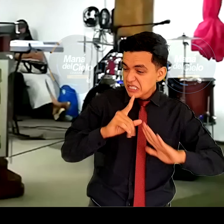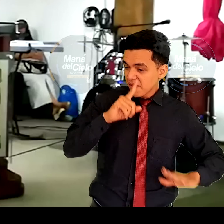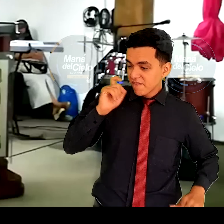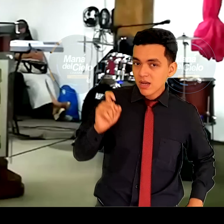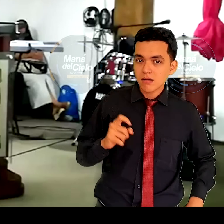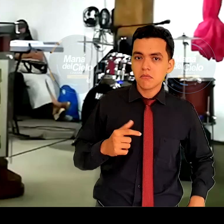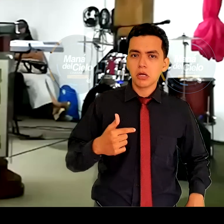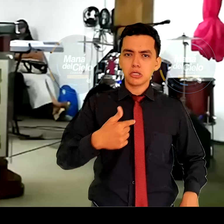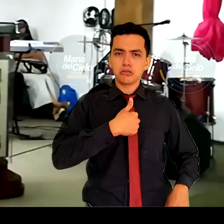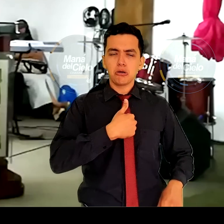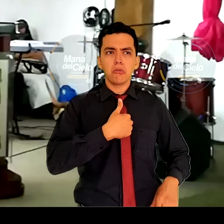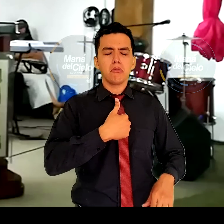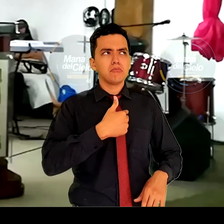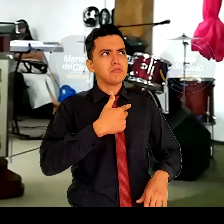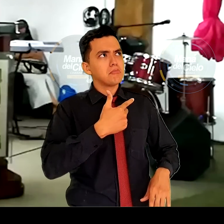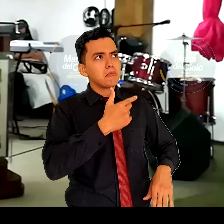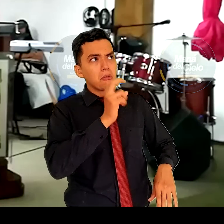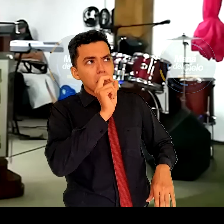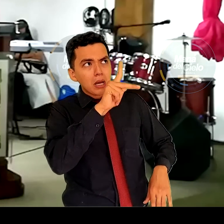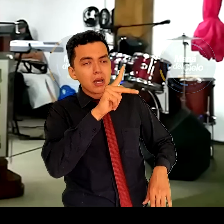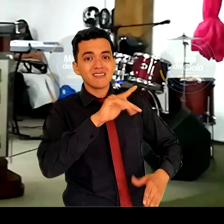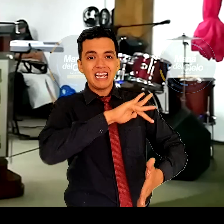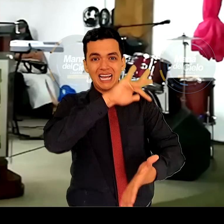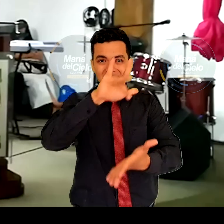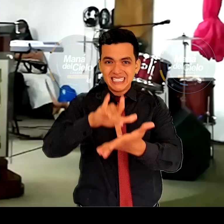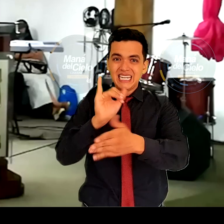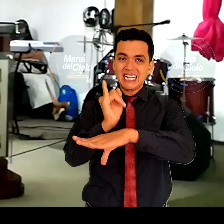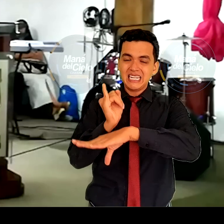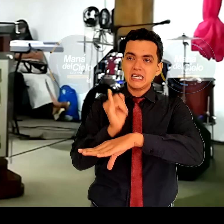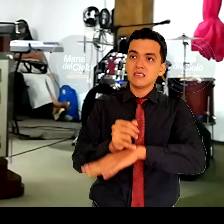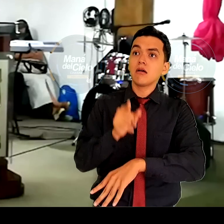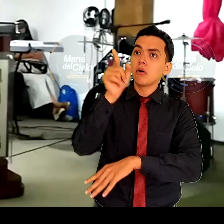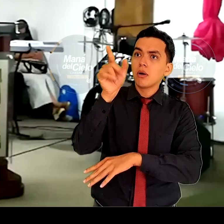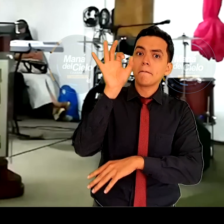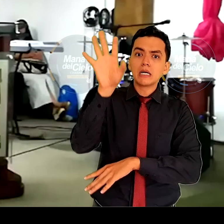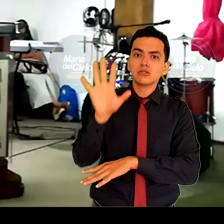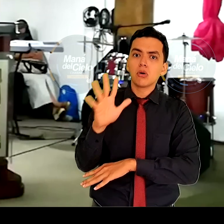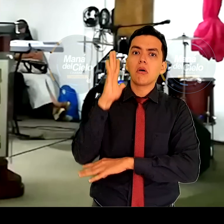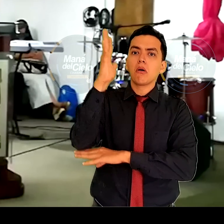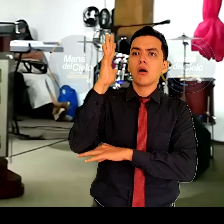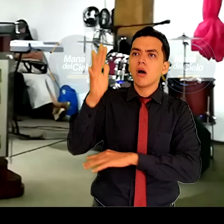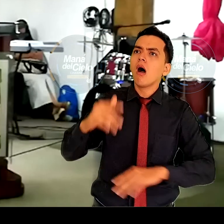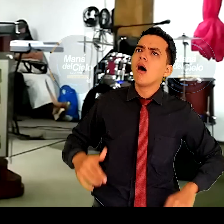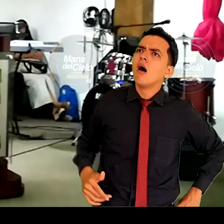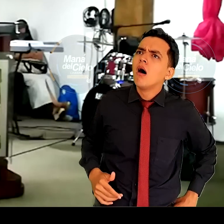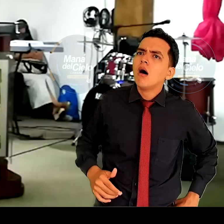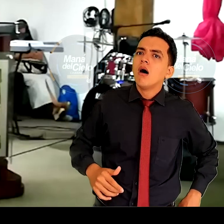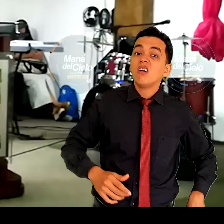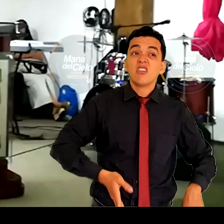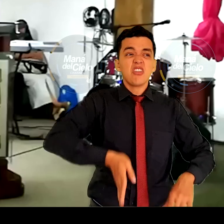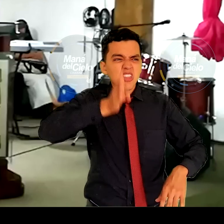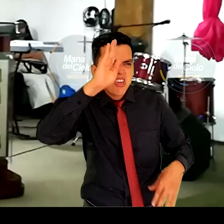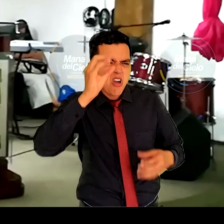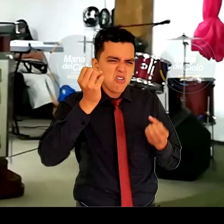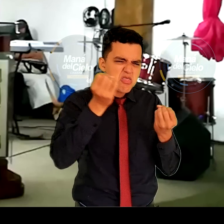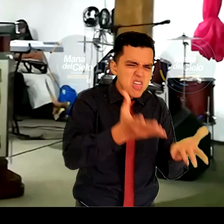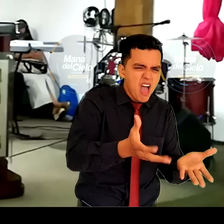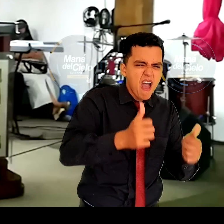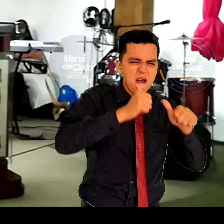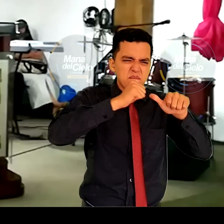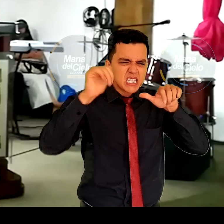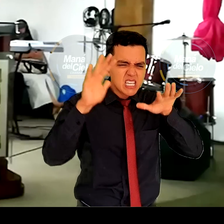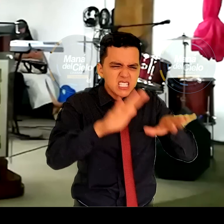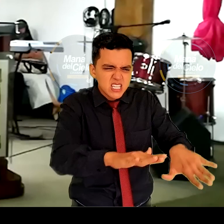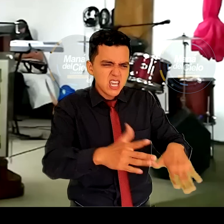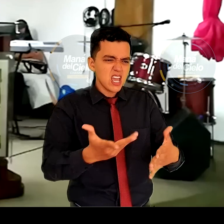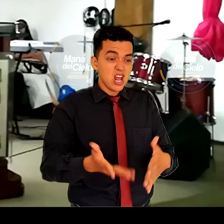la iglesia escuchaba al pastor que decía que el Señor bendice, que el Señor prospere, que la bendición de Dios es la que enriquece y no añade tristeza. Y yo